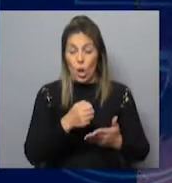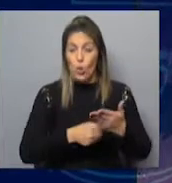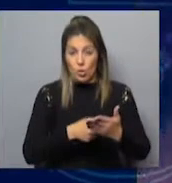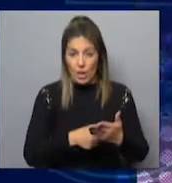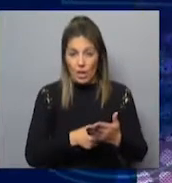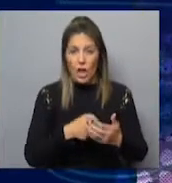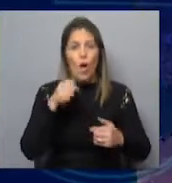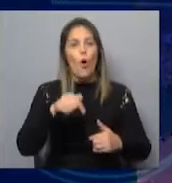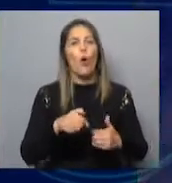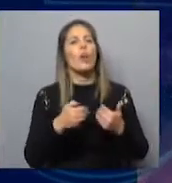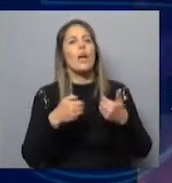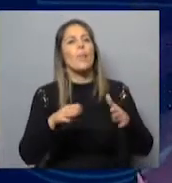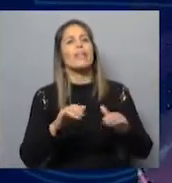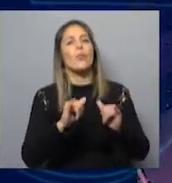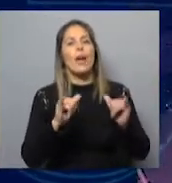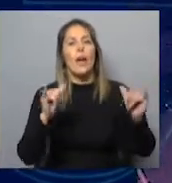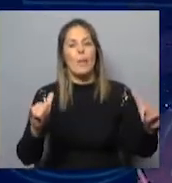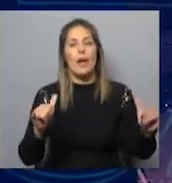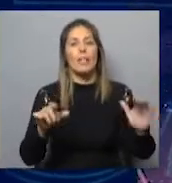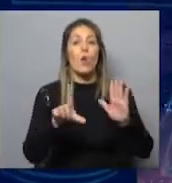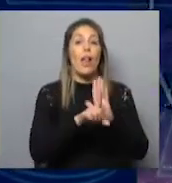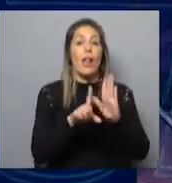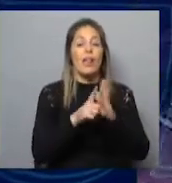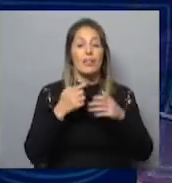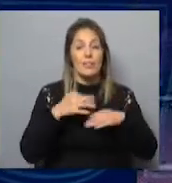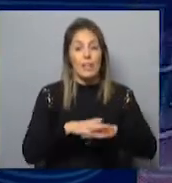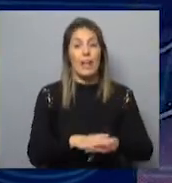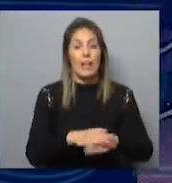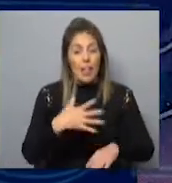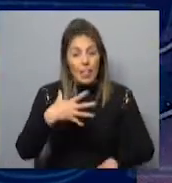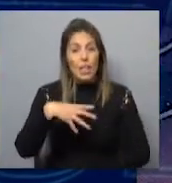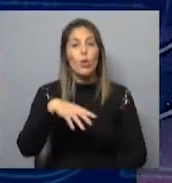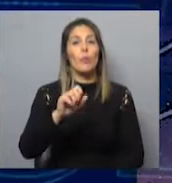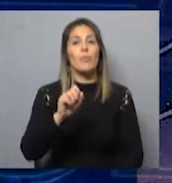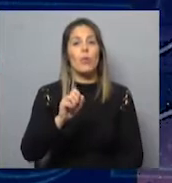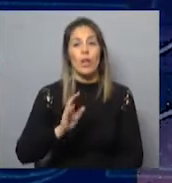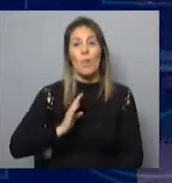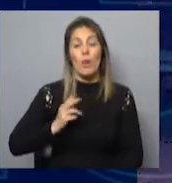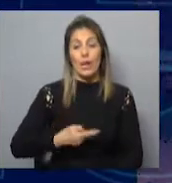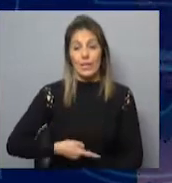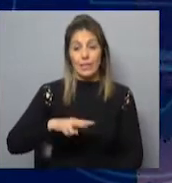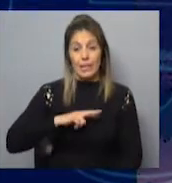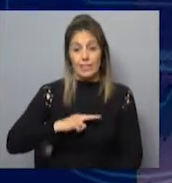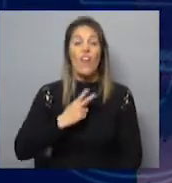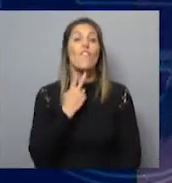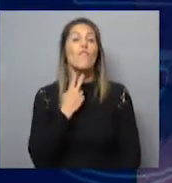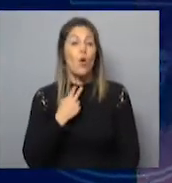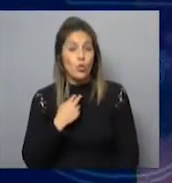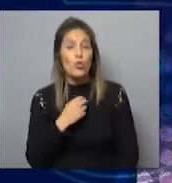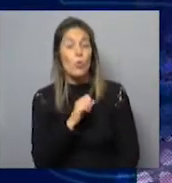a partir de una campaña de una ley integral descubrimos que las mujeres trans tenemos what's podemos